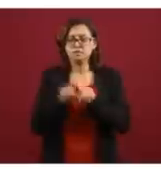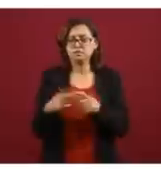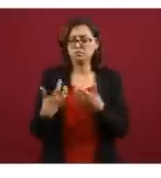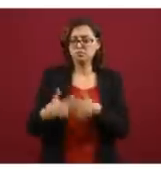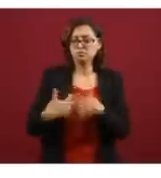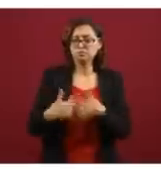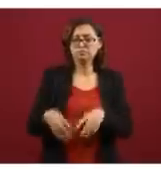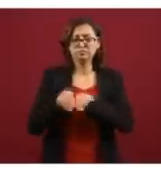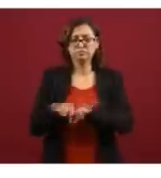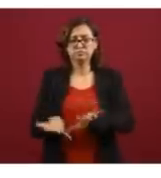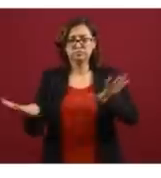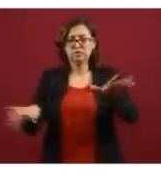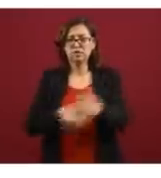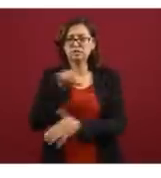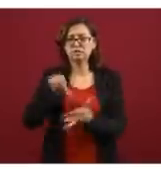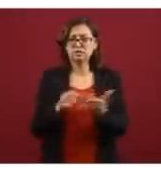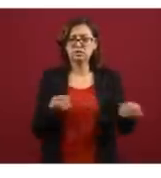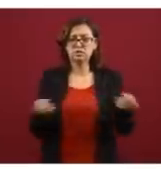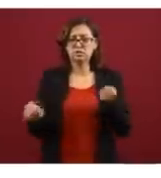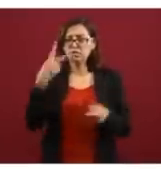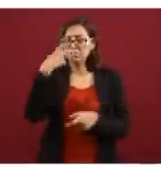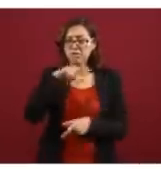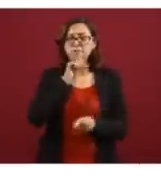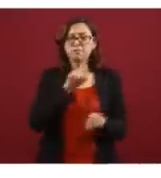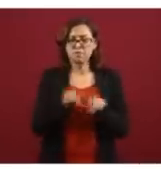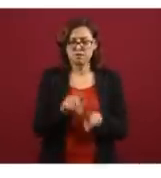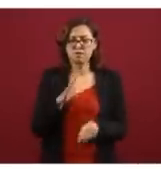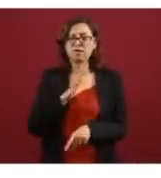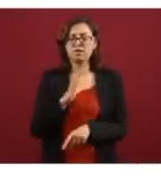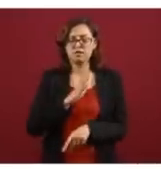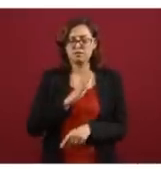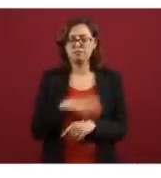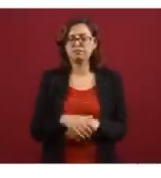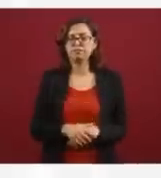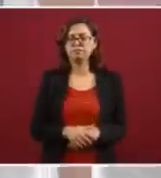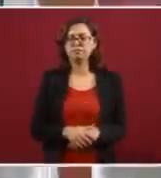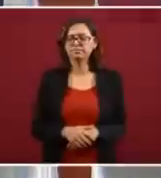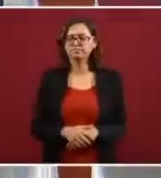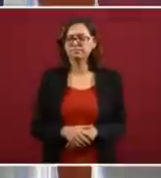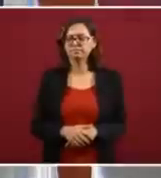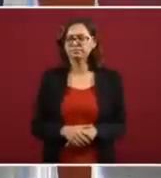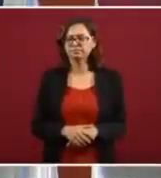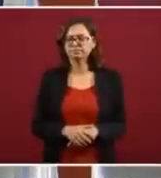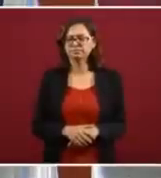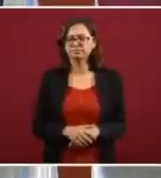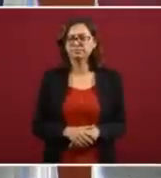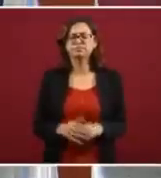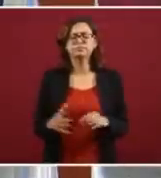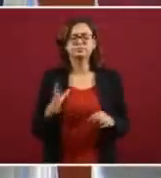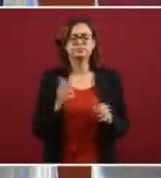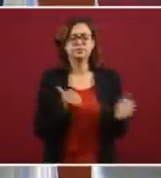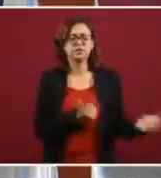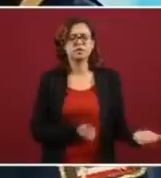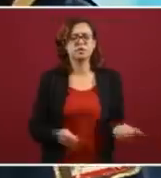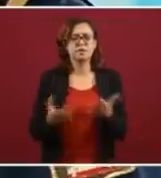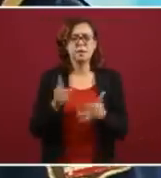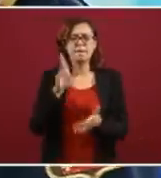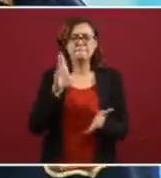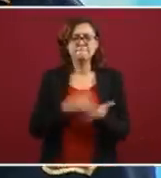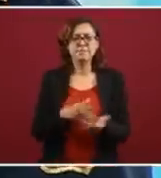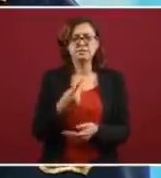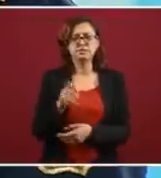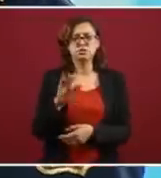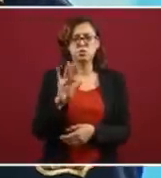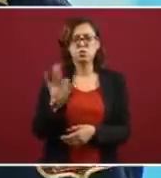Centro de Control México. En esta tarea hemos también transportado 1.141 millones de litros